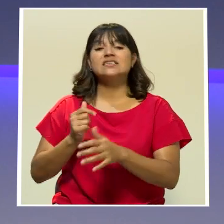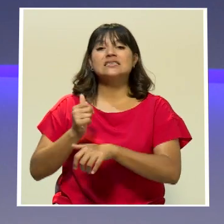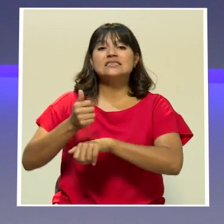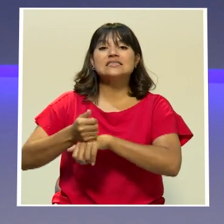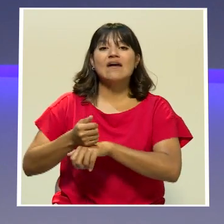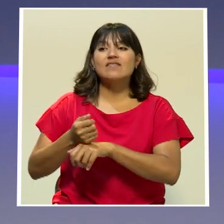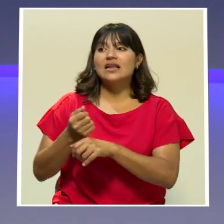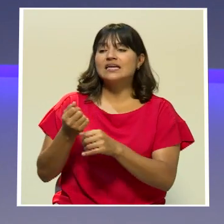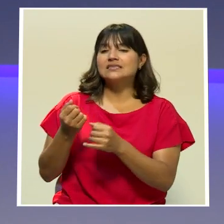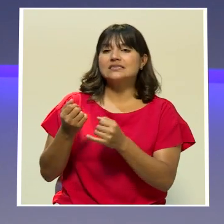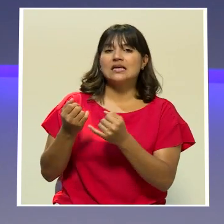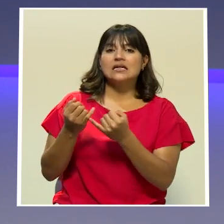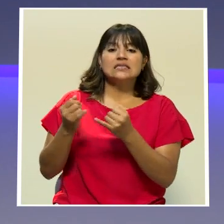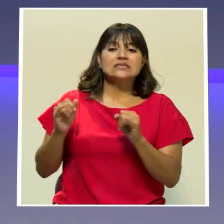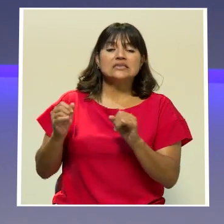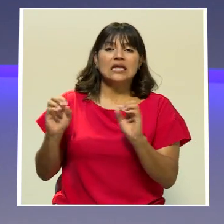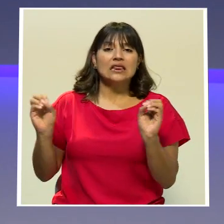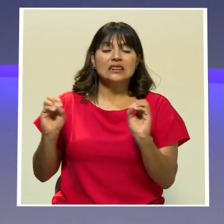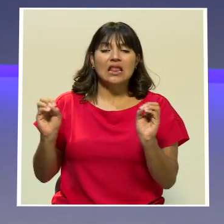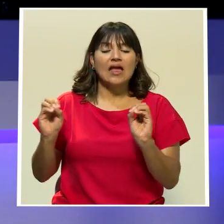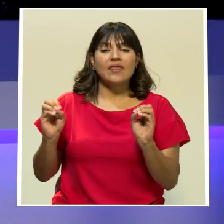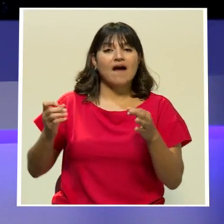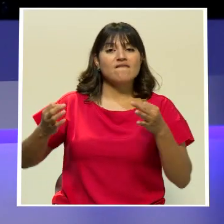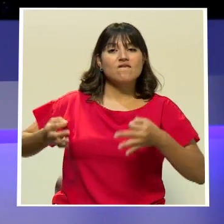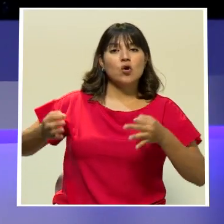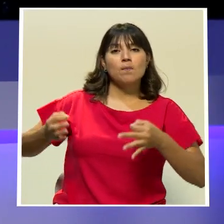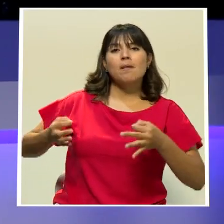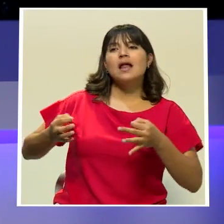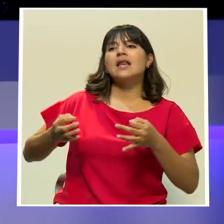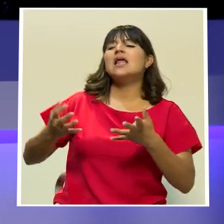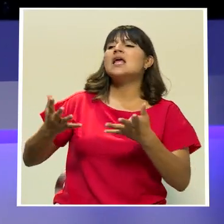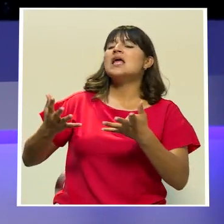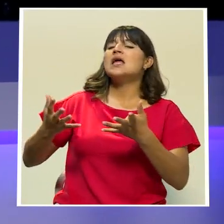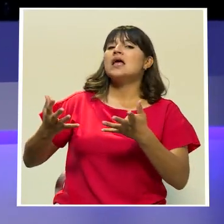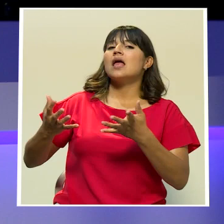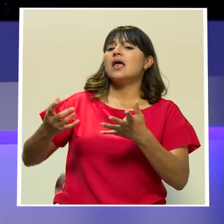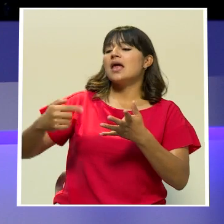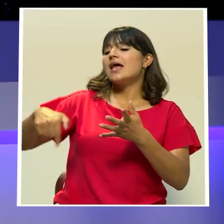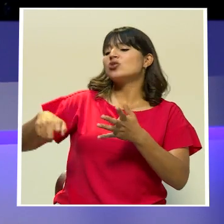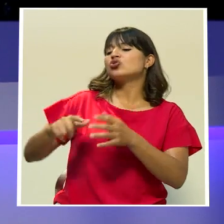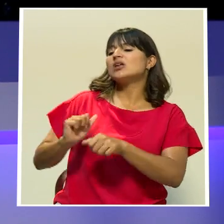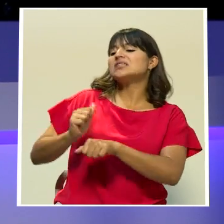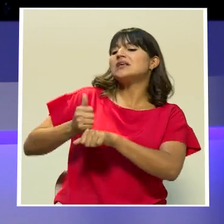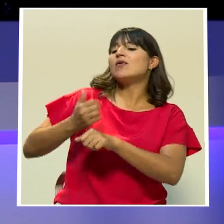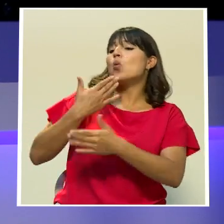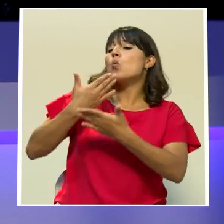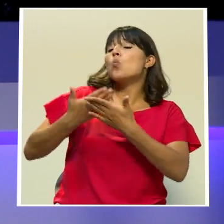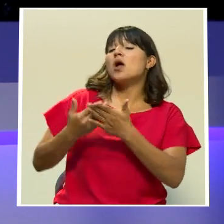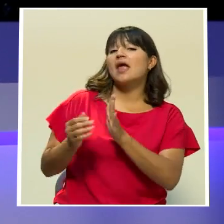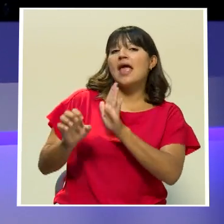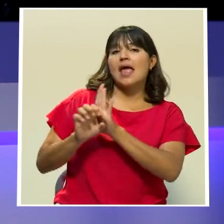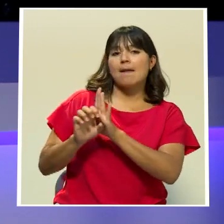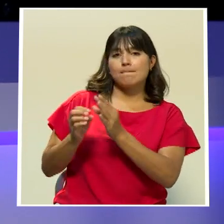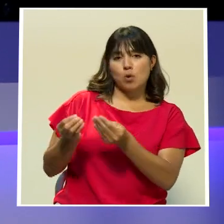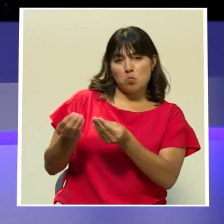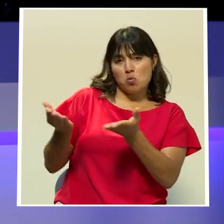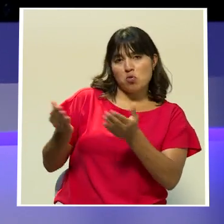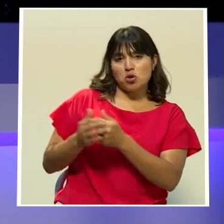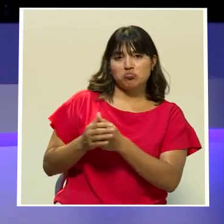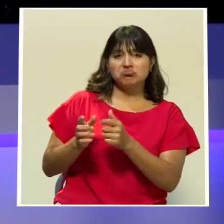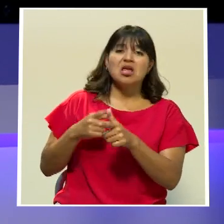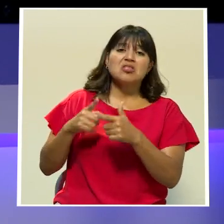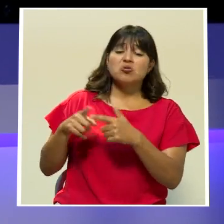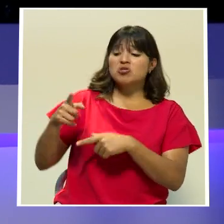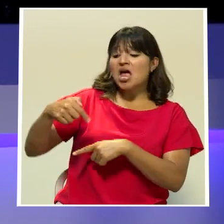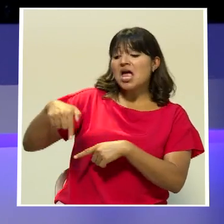de investidura formal, una ejemplaridad pública que sirve como norte o guía